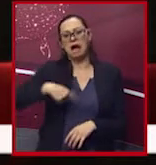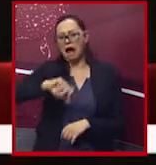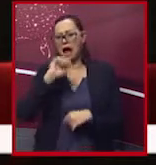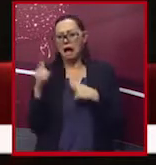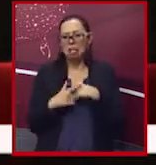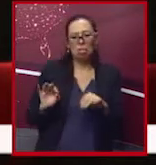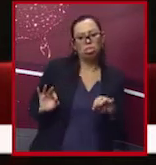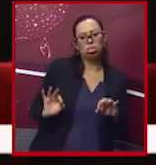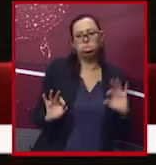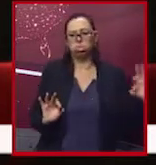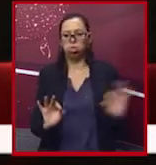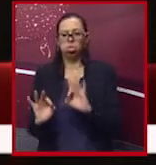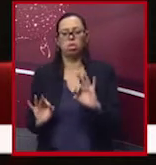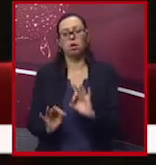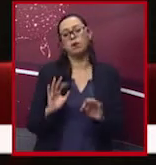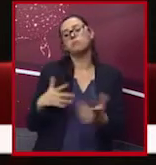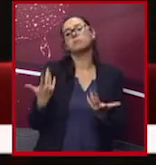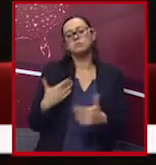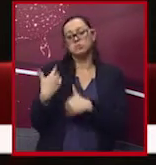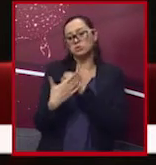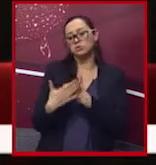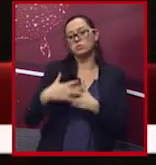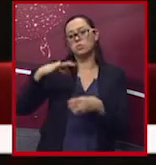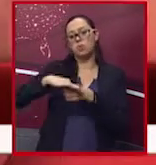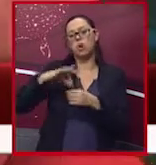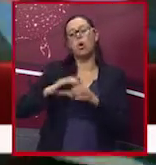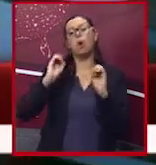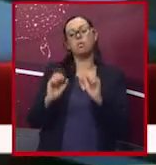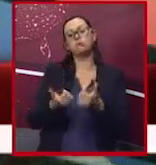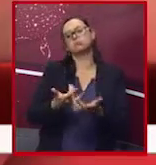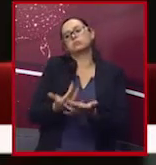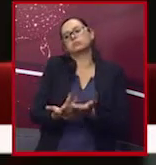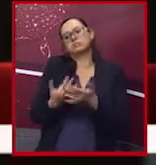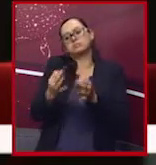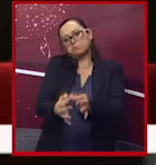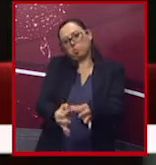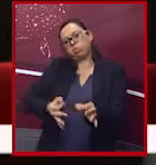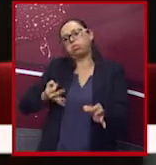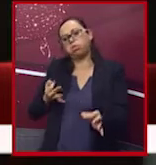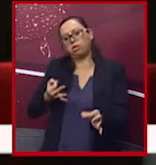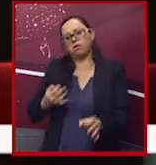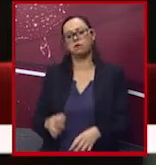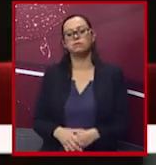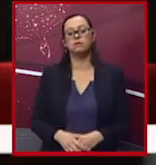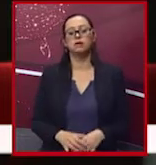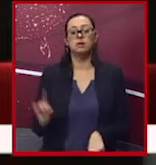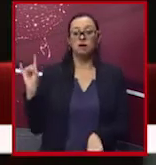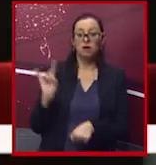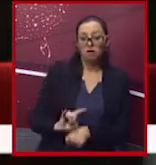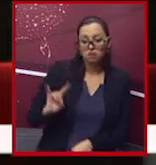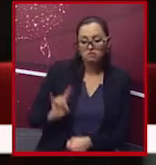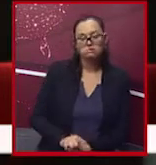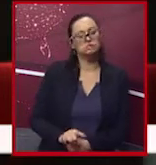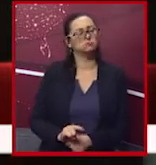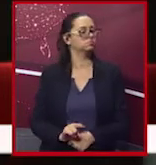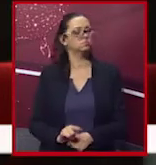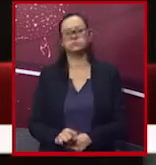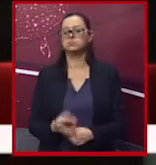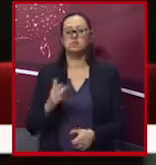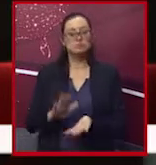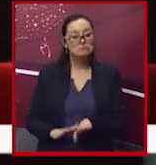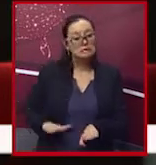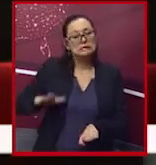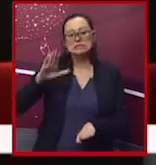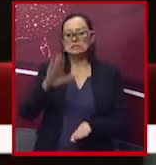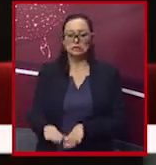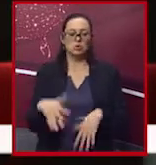por motivos electorales o los lamentables retrasos. Que no sea una simulación. Este será un gran paso que